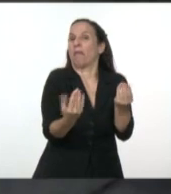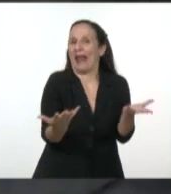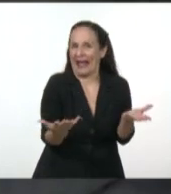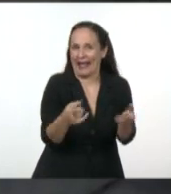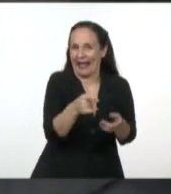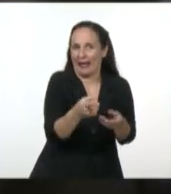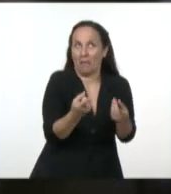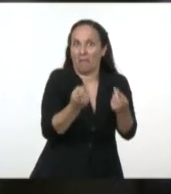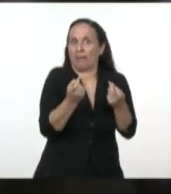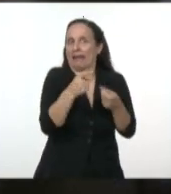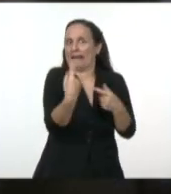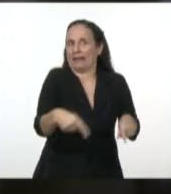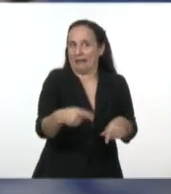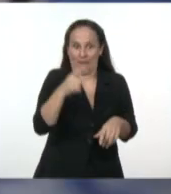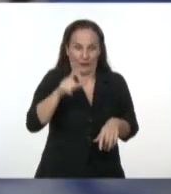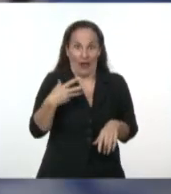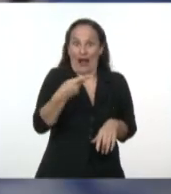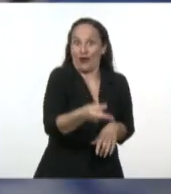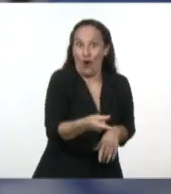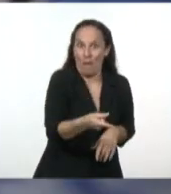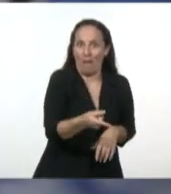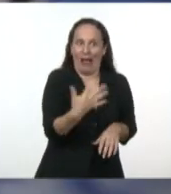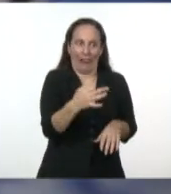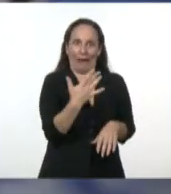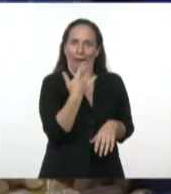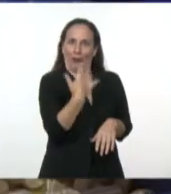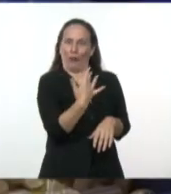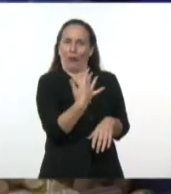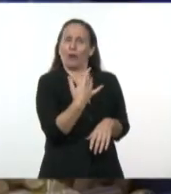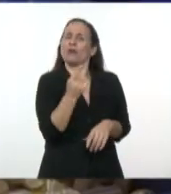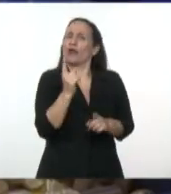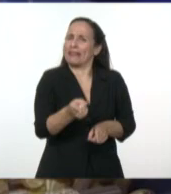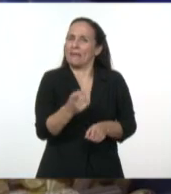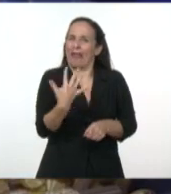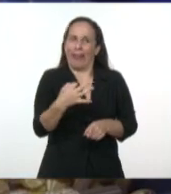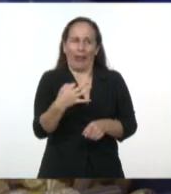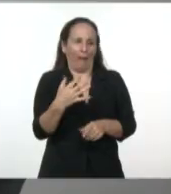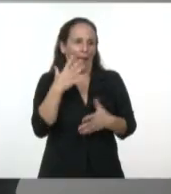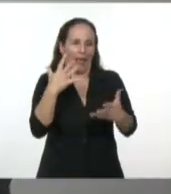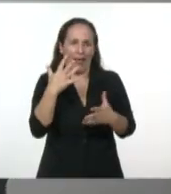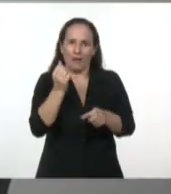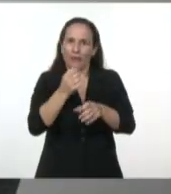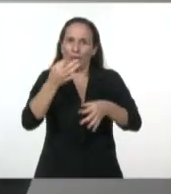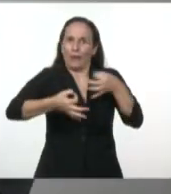vida del que lo ha comprado, tiene que tener unas características funcionales. Por ejemplo,